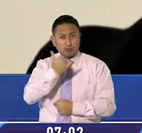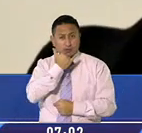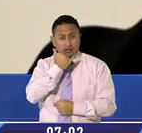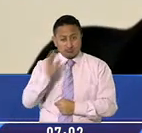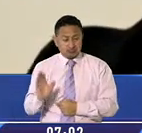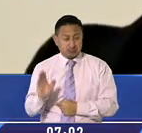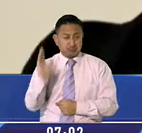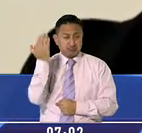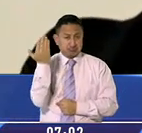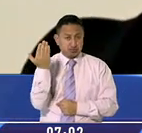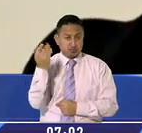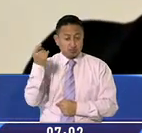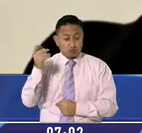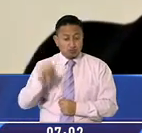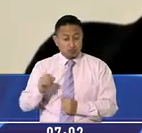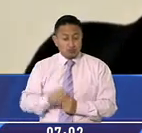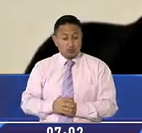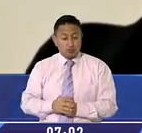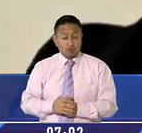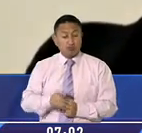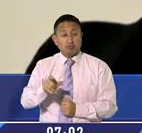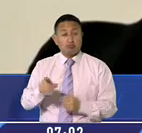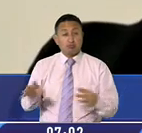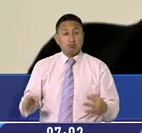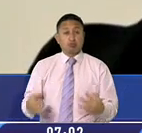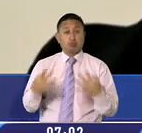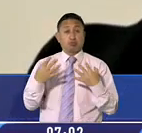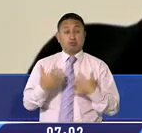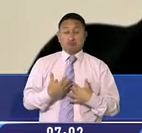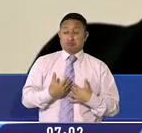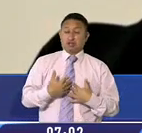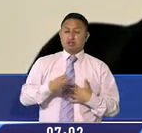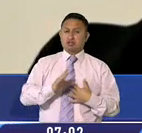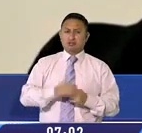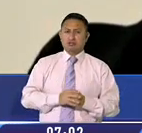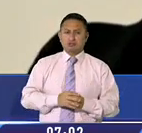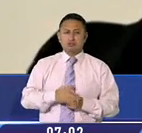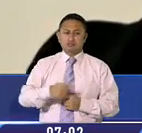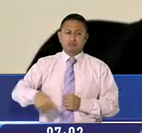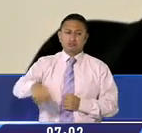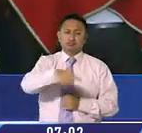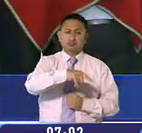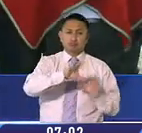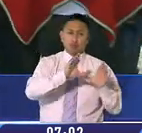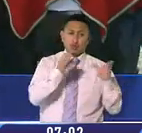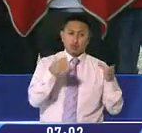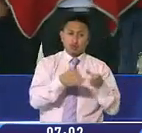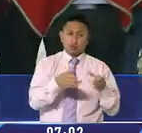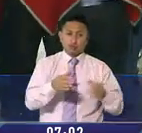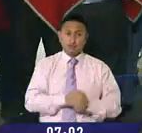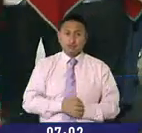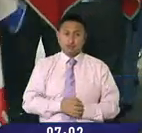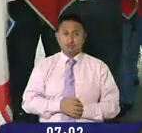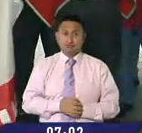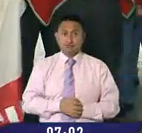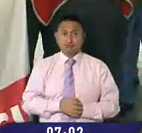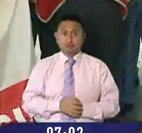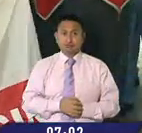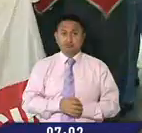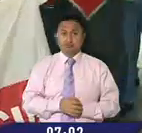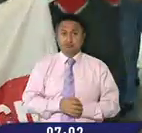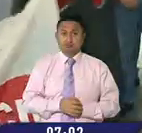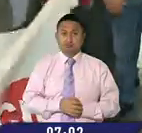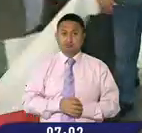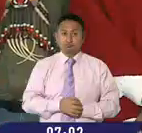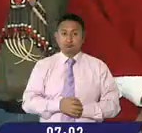el personalismo y el ego y se piense más en función colectiva. Panorama que pondría a pensar dos veces al Consejo Ampliado de la